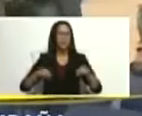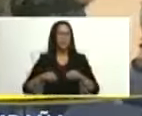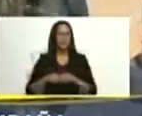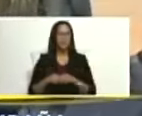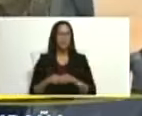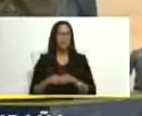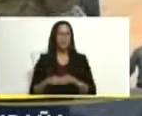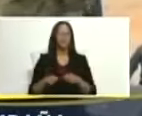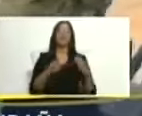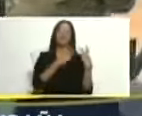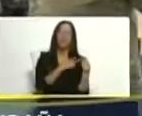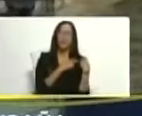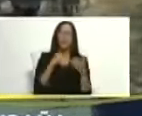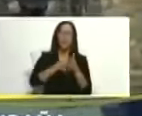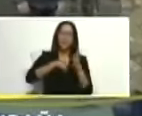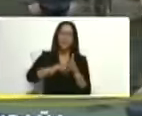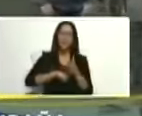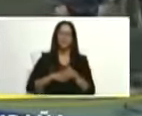nos toque combatir.